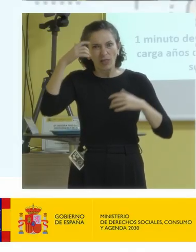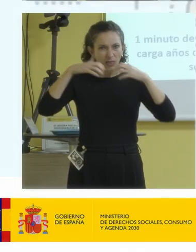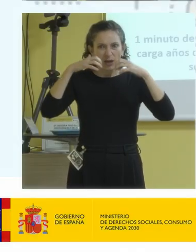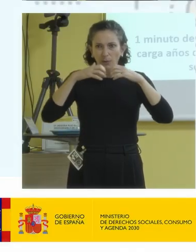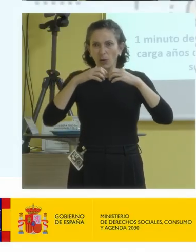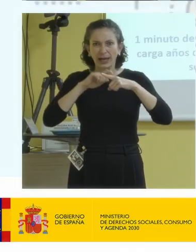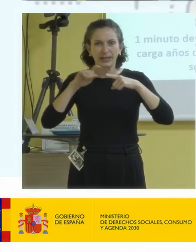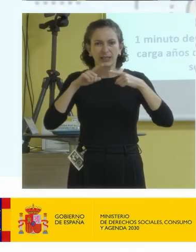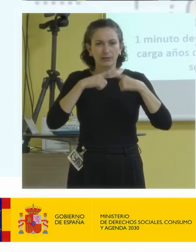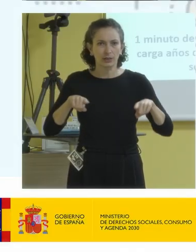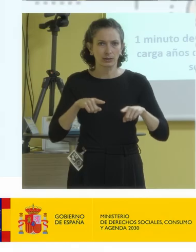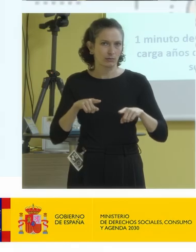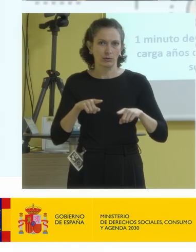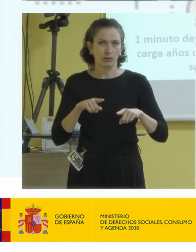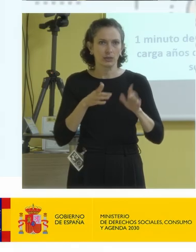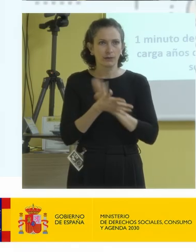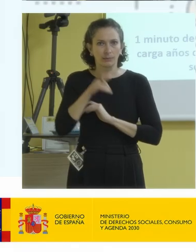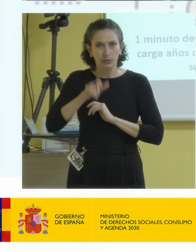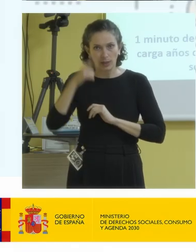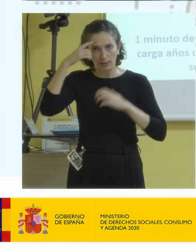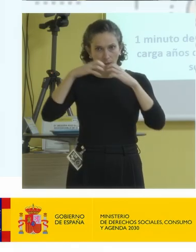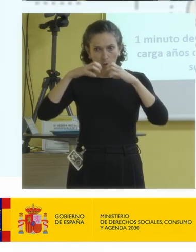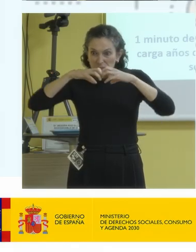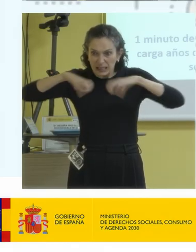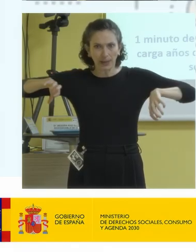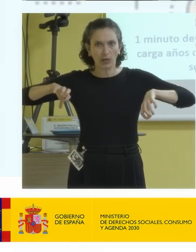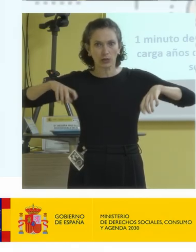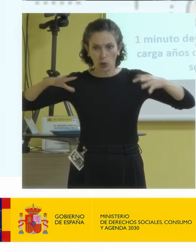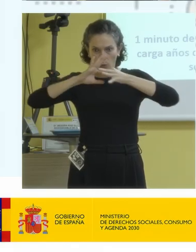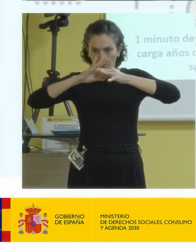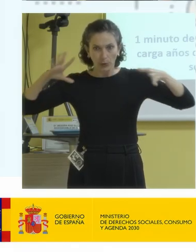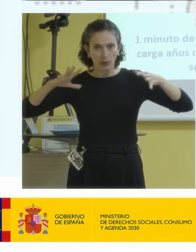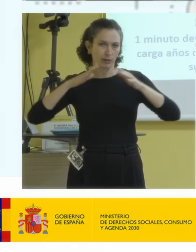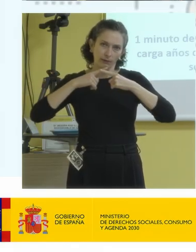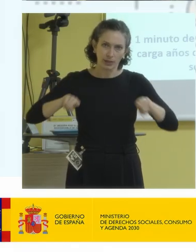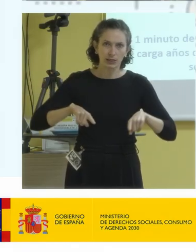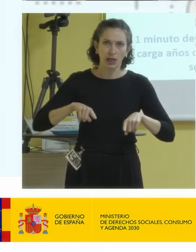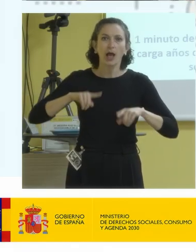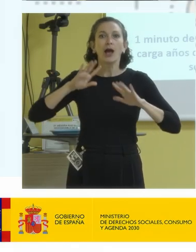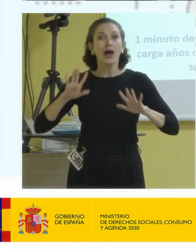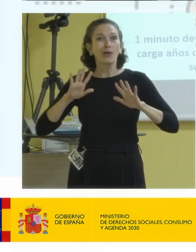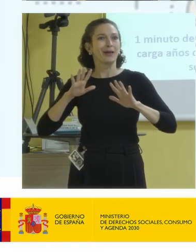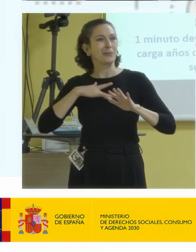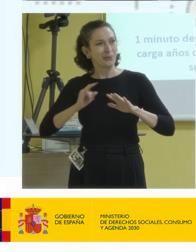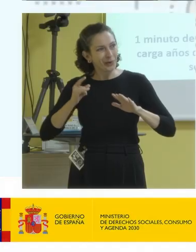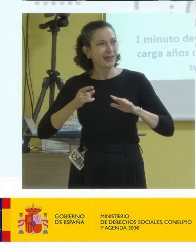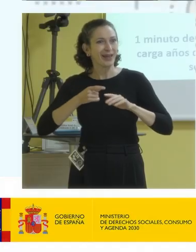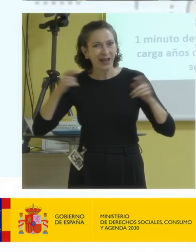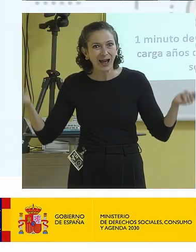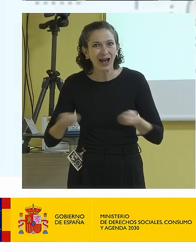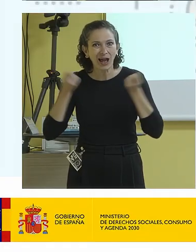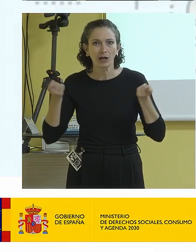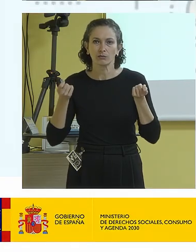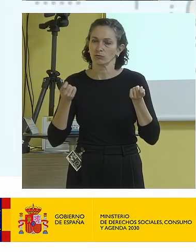a las que le han separado el cerebro, en cierto modo. Le han cortado las conexiones. No es lo mismo, ¿vale? Entonces hay que evitar el sensacionalismo aunque venda. El clickbait hay que evitarlo aunque